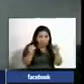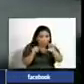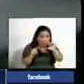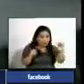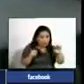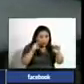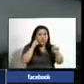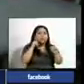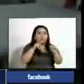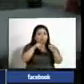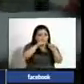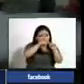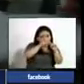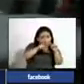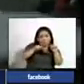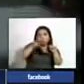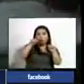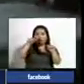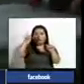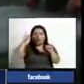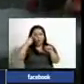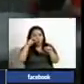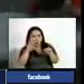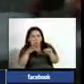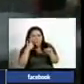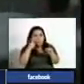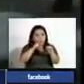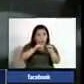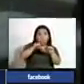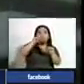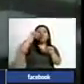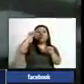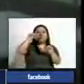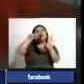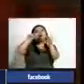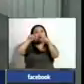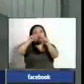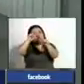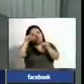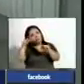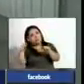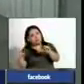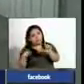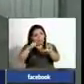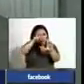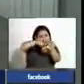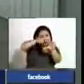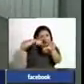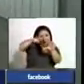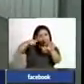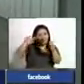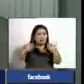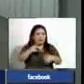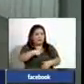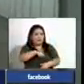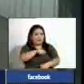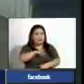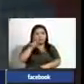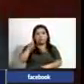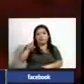la curva se ha estabilizado y están empezando la fase de ralentización de la epidemia. España ya ha registrado más